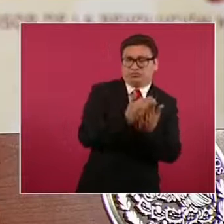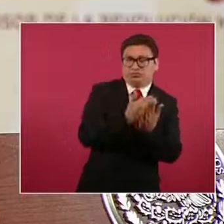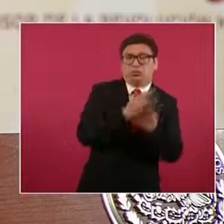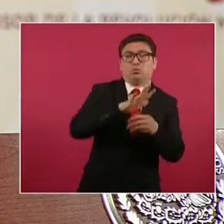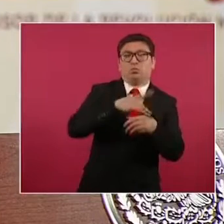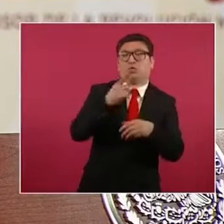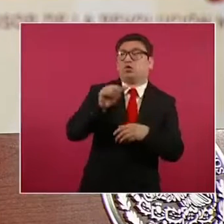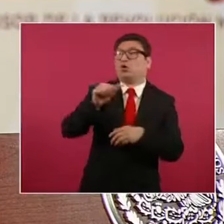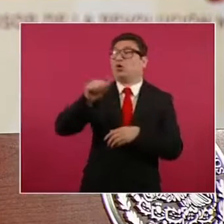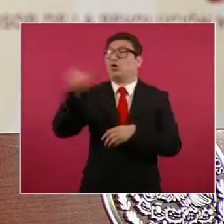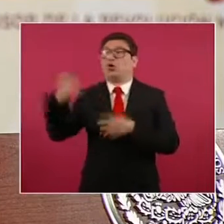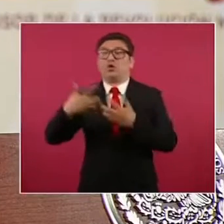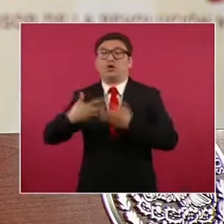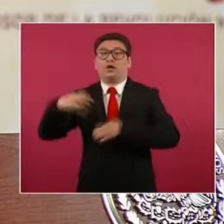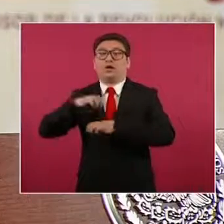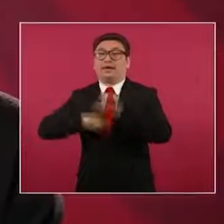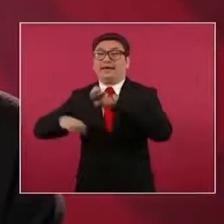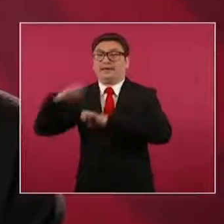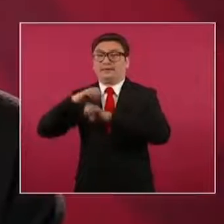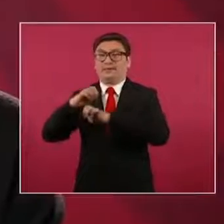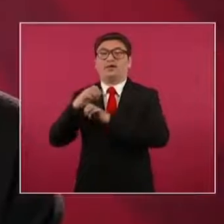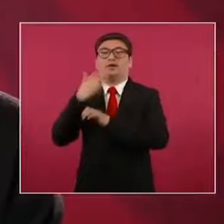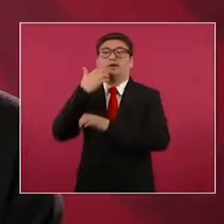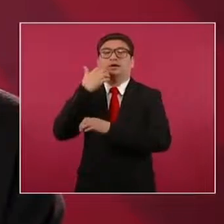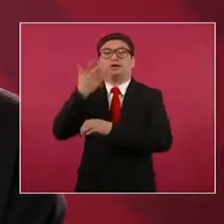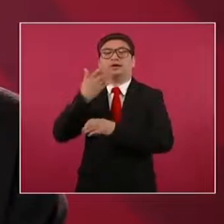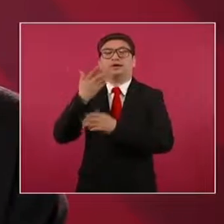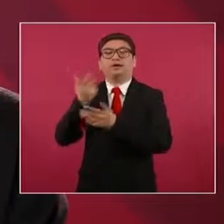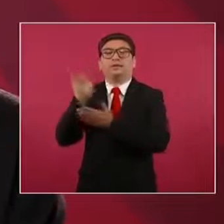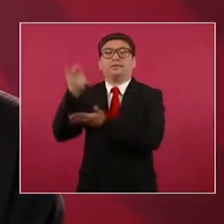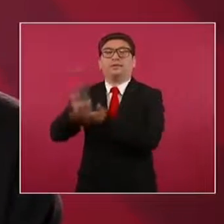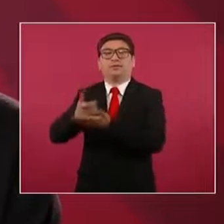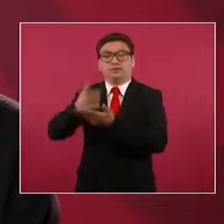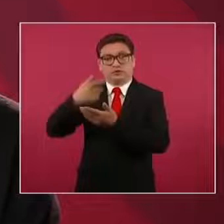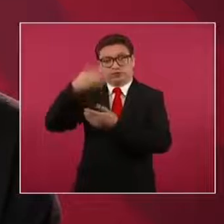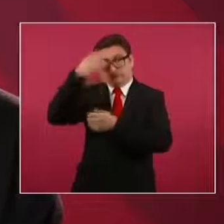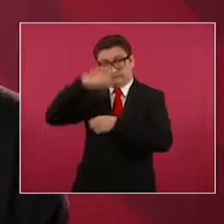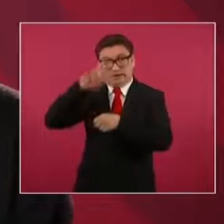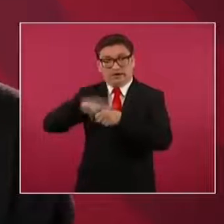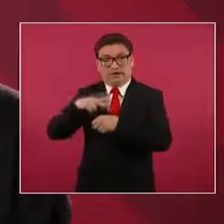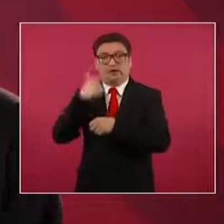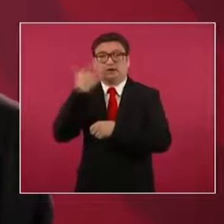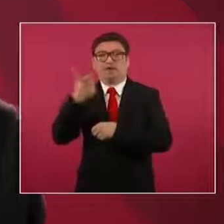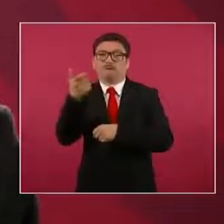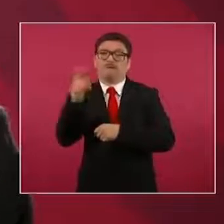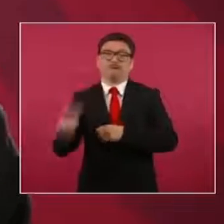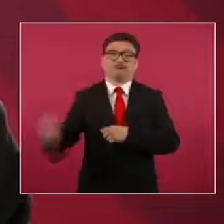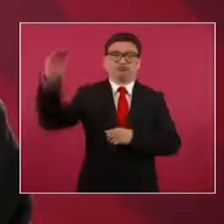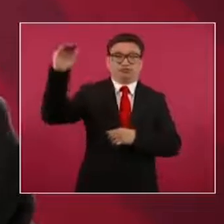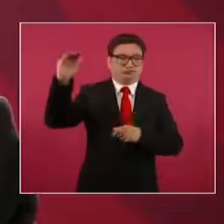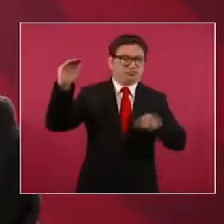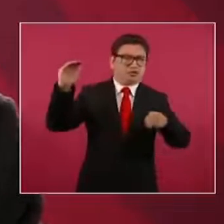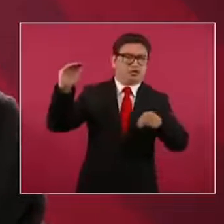cobrar las empresas particulares extranjeras cuando se licitó y se tuvo que